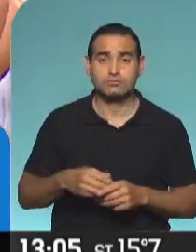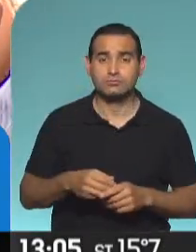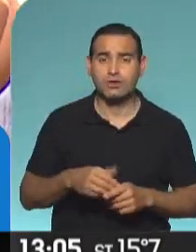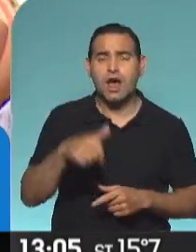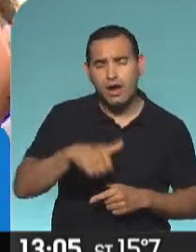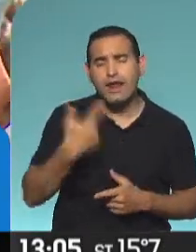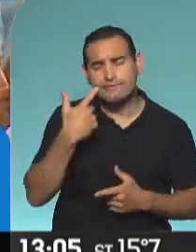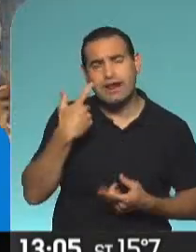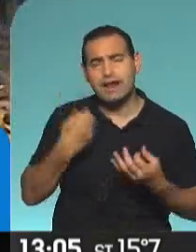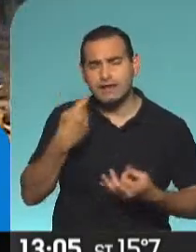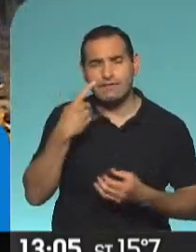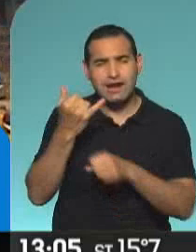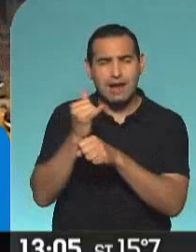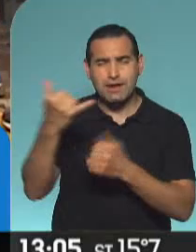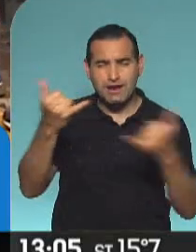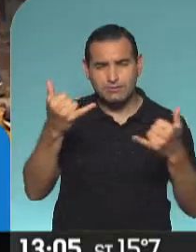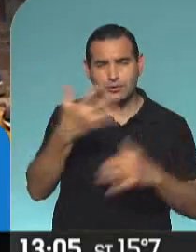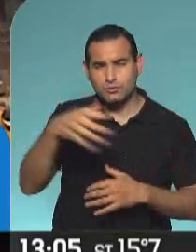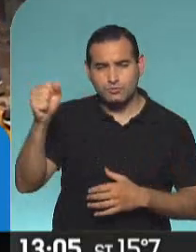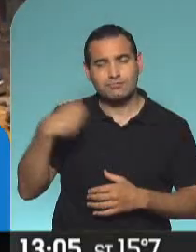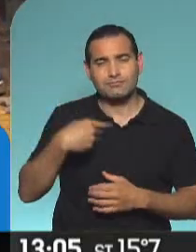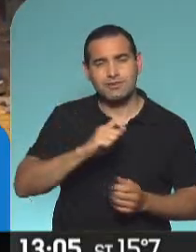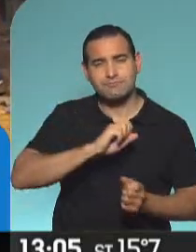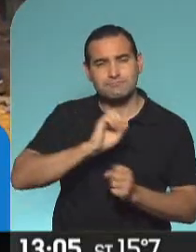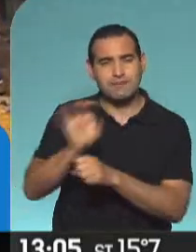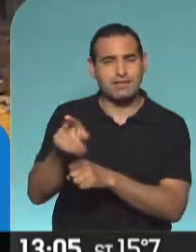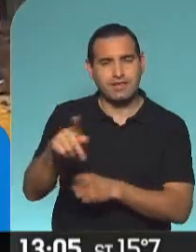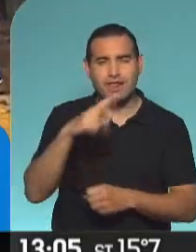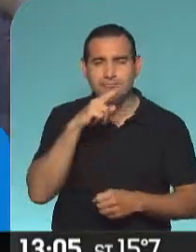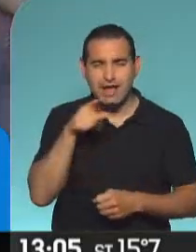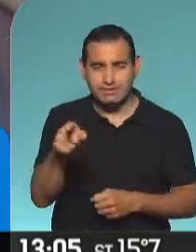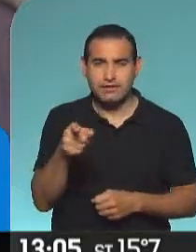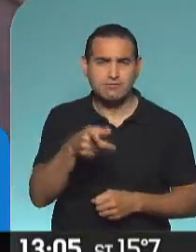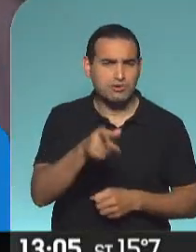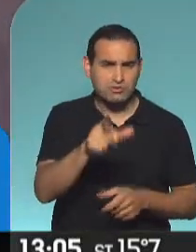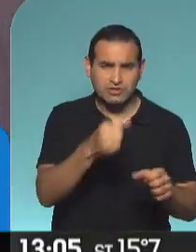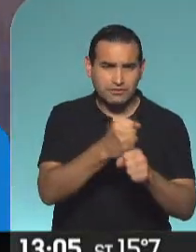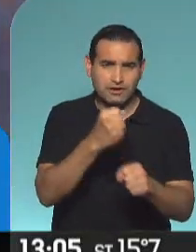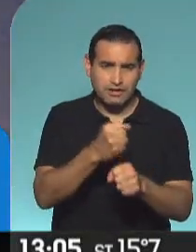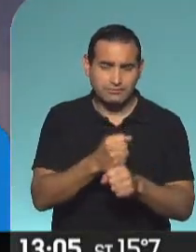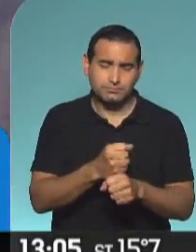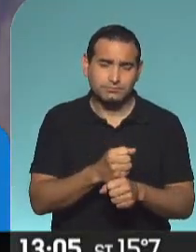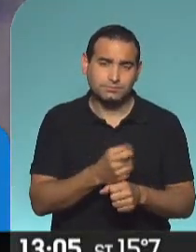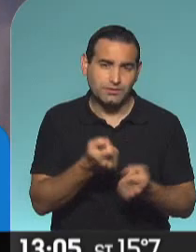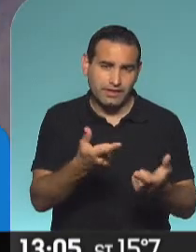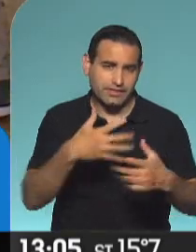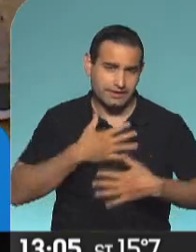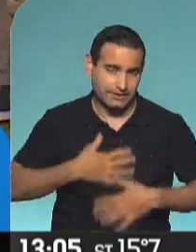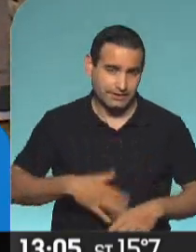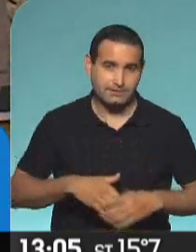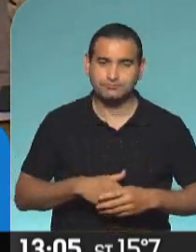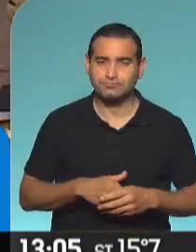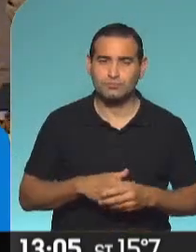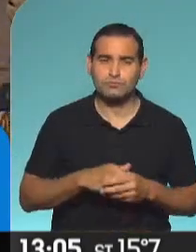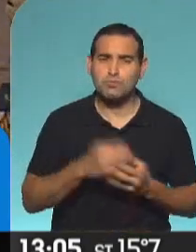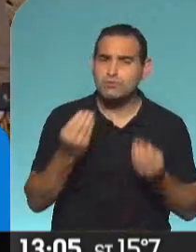ahora estamos analizando la cámara y hubo que mandarla a La Plata. Lo importante es darle garantía a los trabajadores, que de eso se trata. Más allá de lo que fue lo que